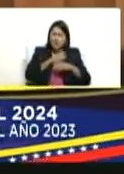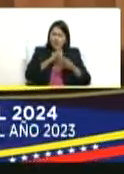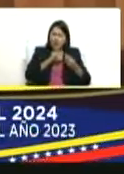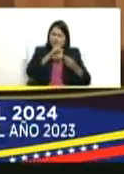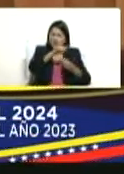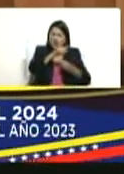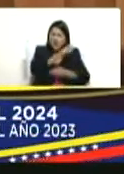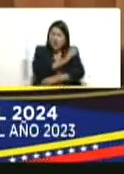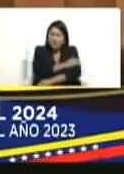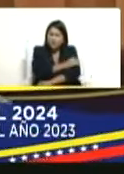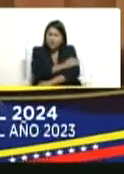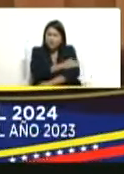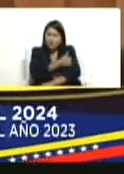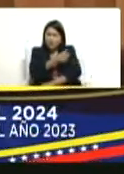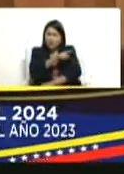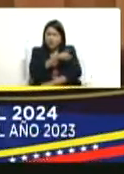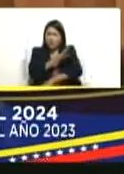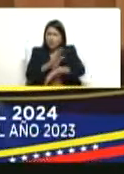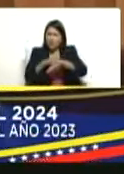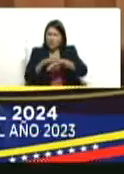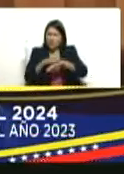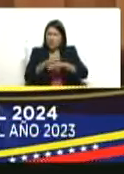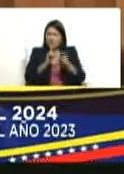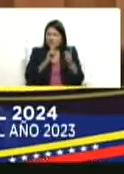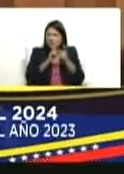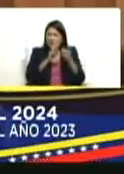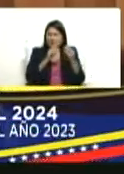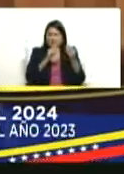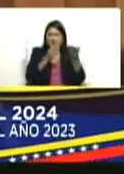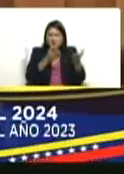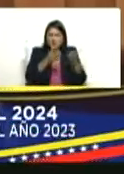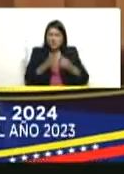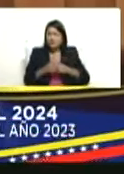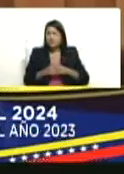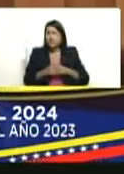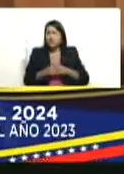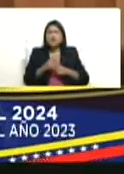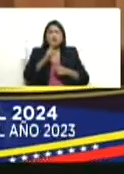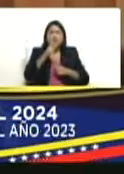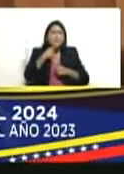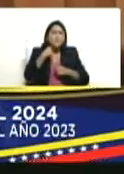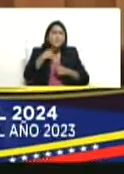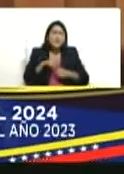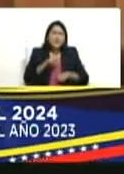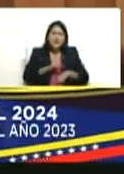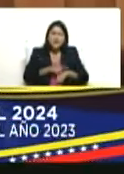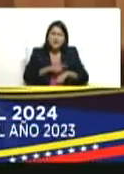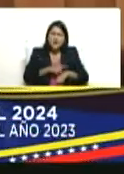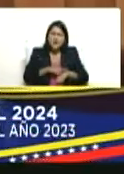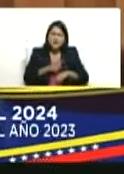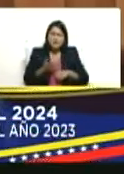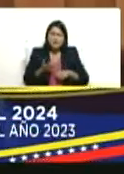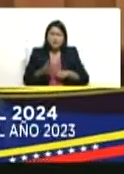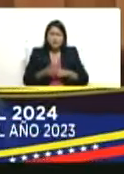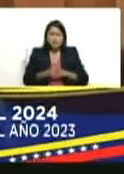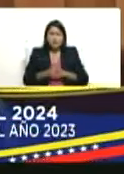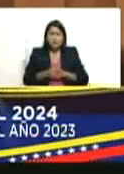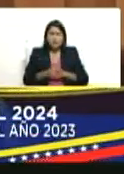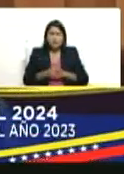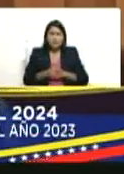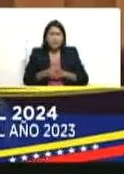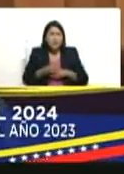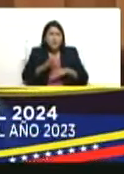sector extremista. No pierdas tiempo con ellos. ¿Por qué, Maduro,